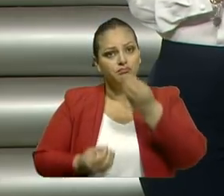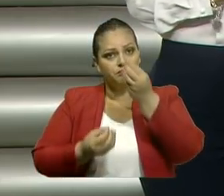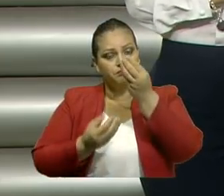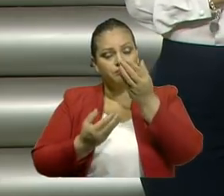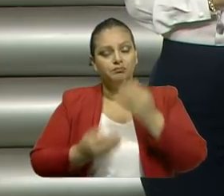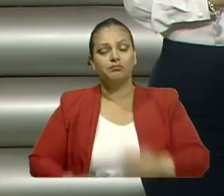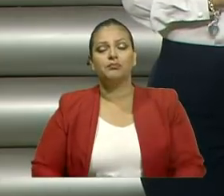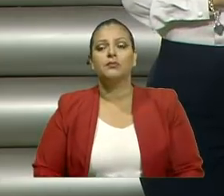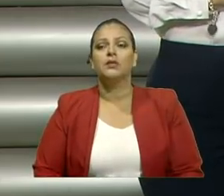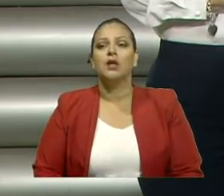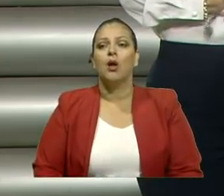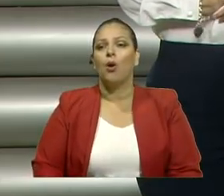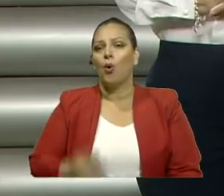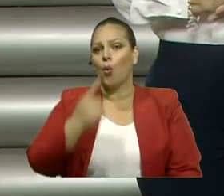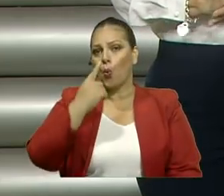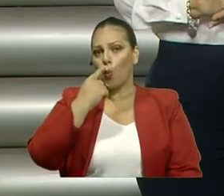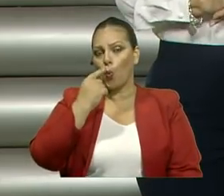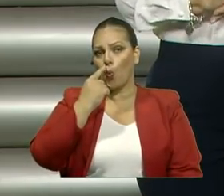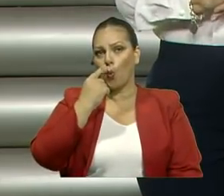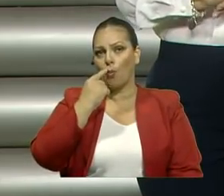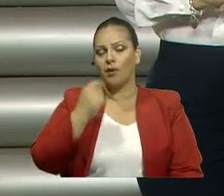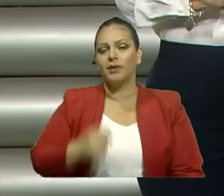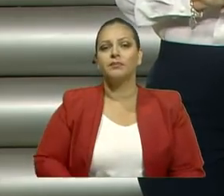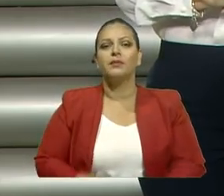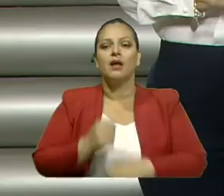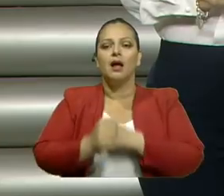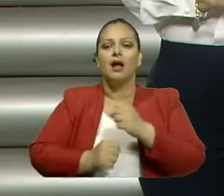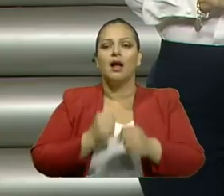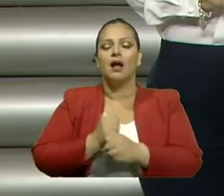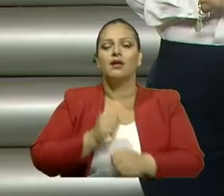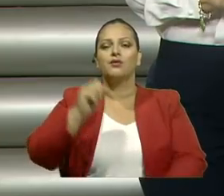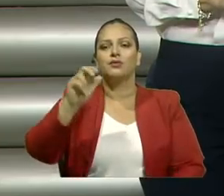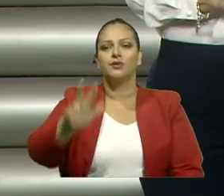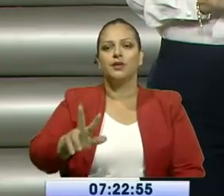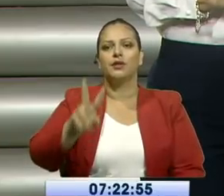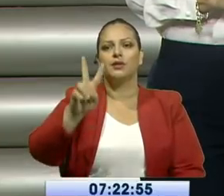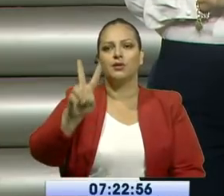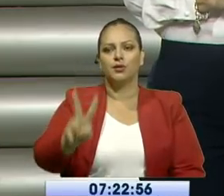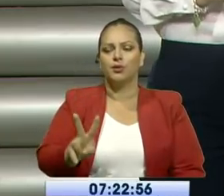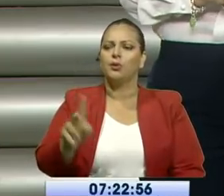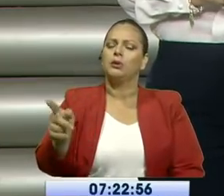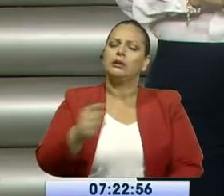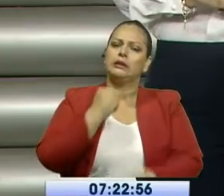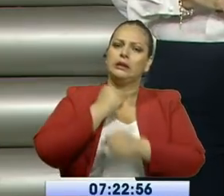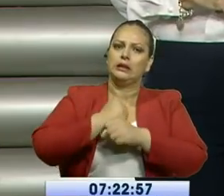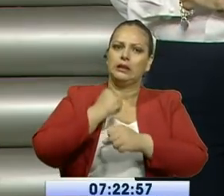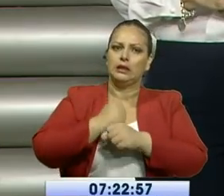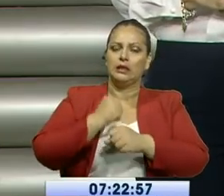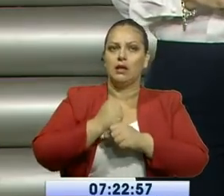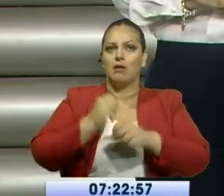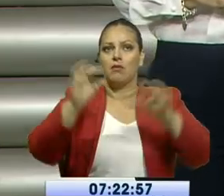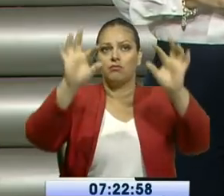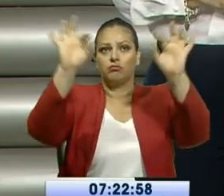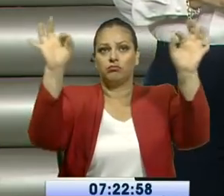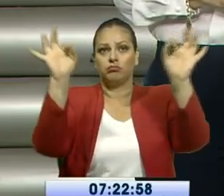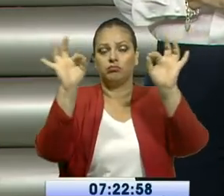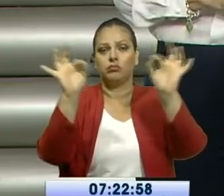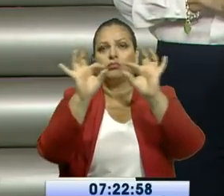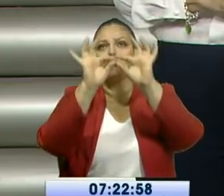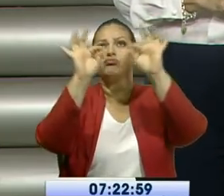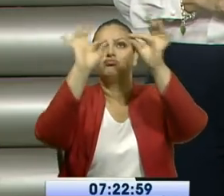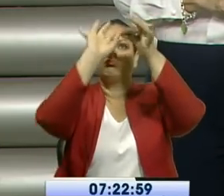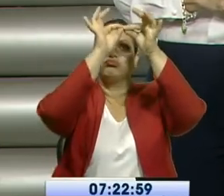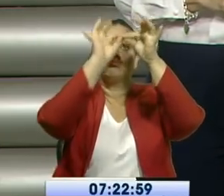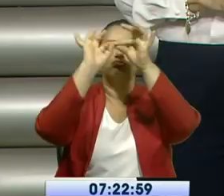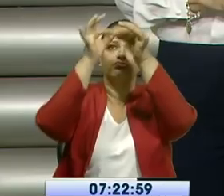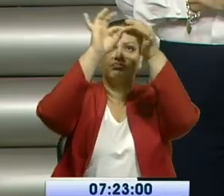cuando realizaba una conexión eléctrica para la que había sido contratado. El hecho ocurrió en el sector conocido como El